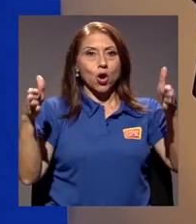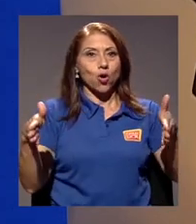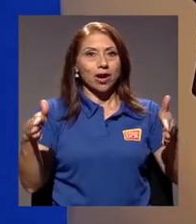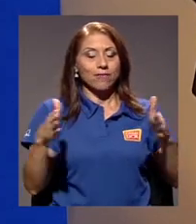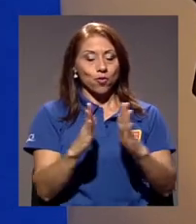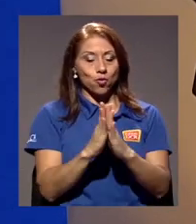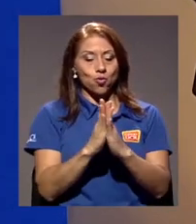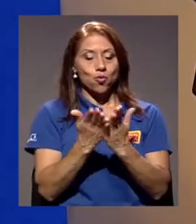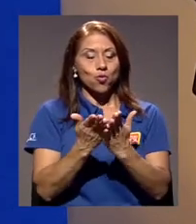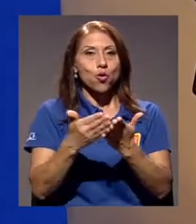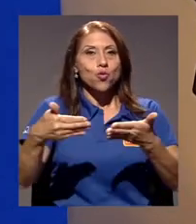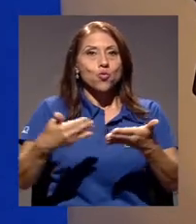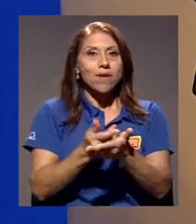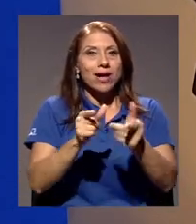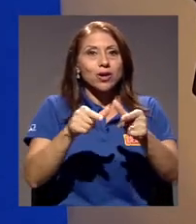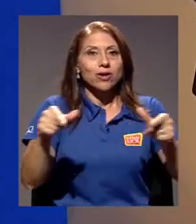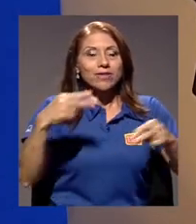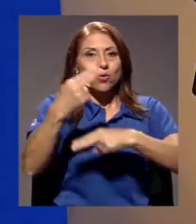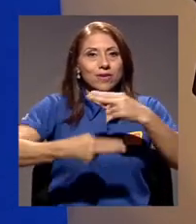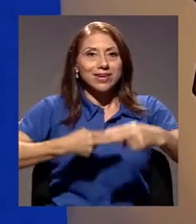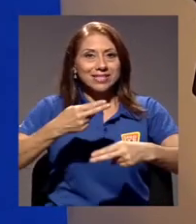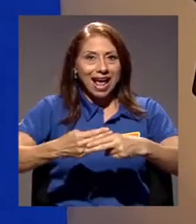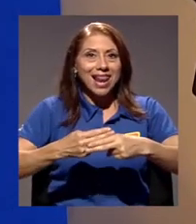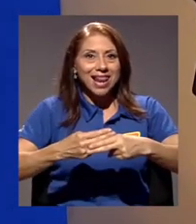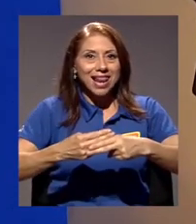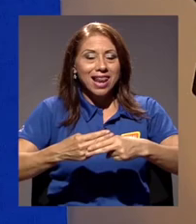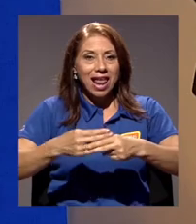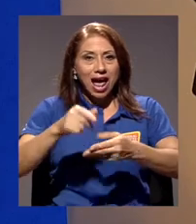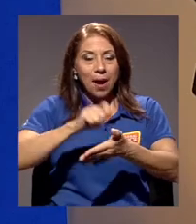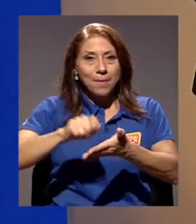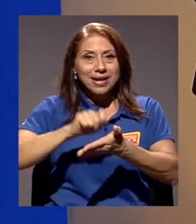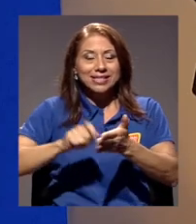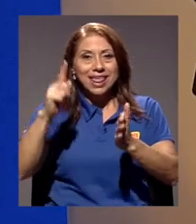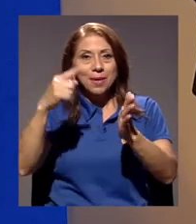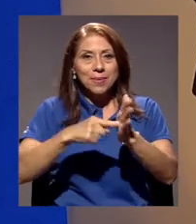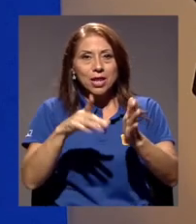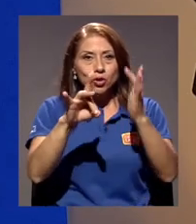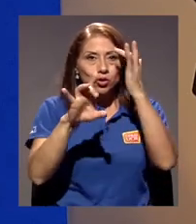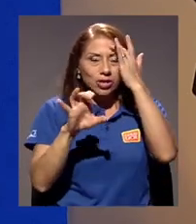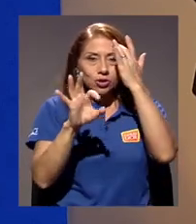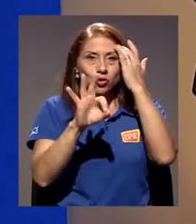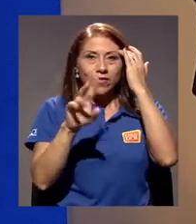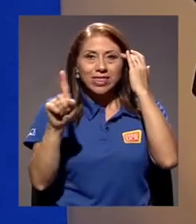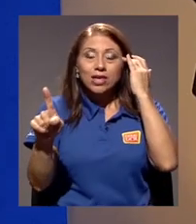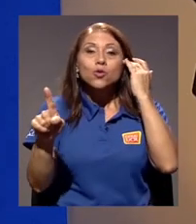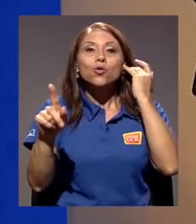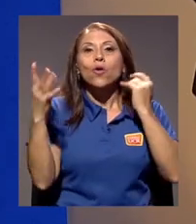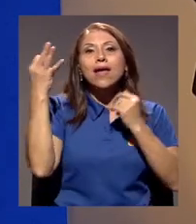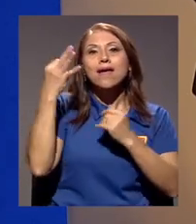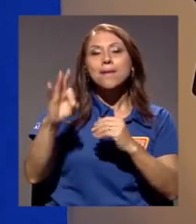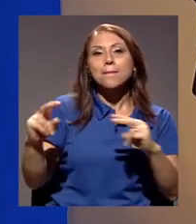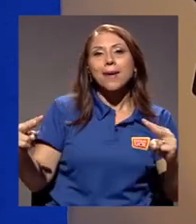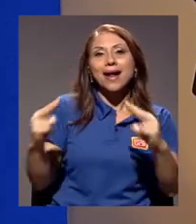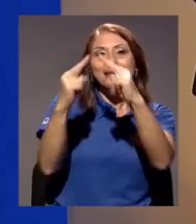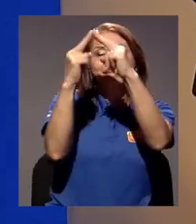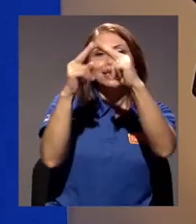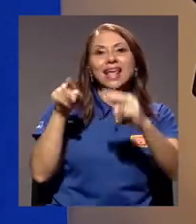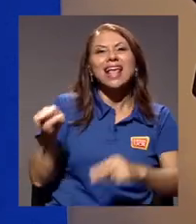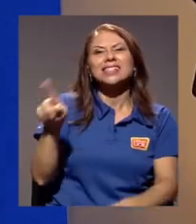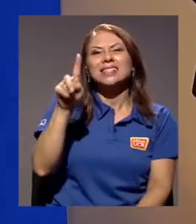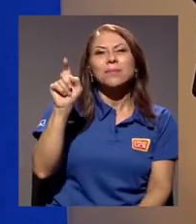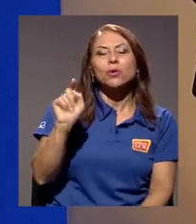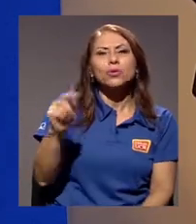universal aparecida en 1891 en parís se pregunta por qué